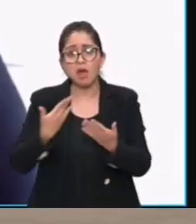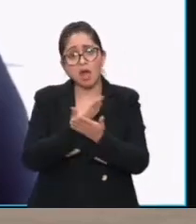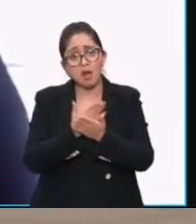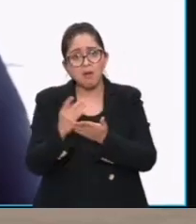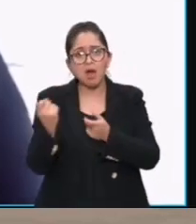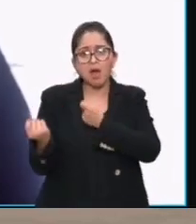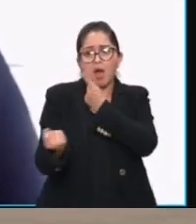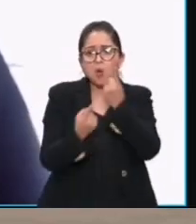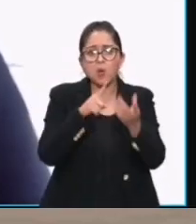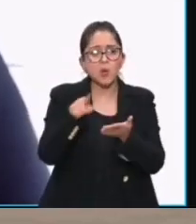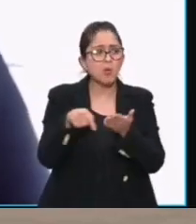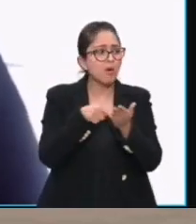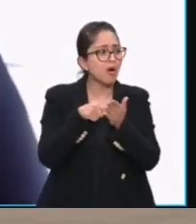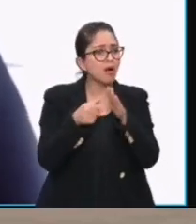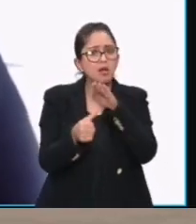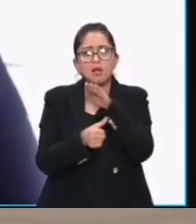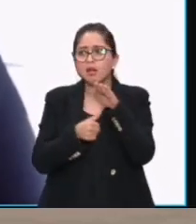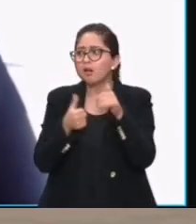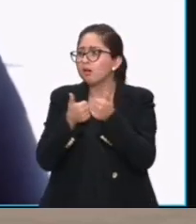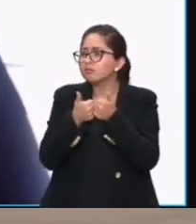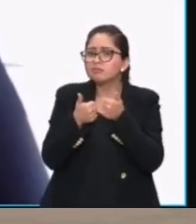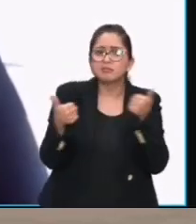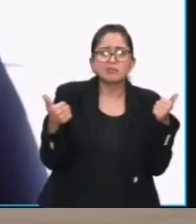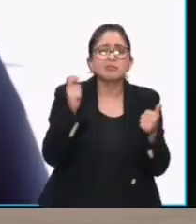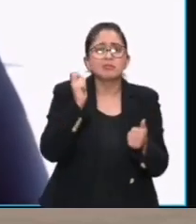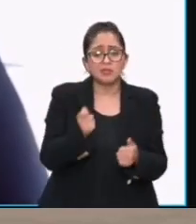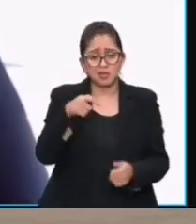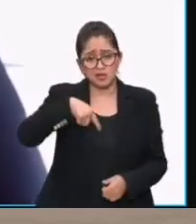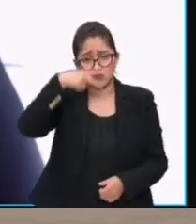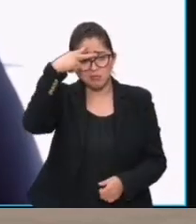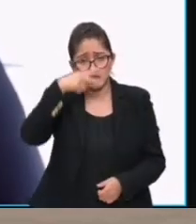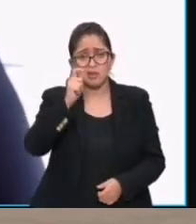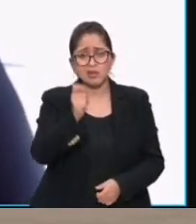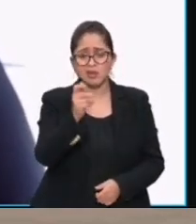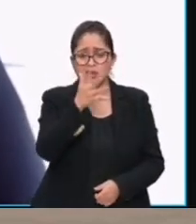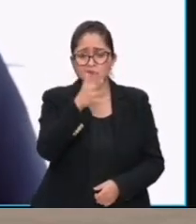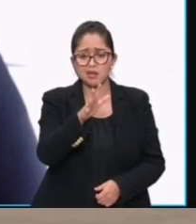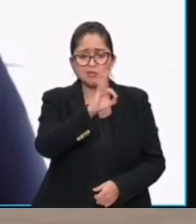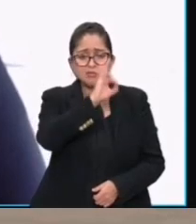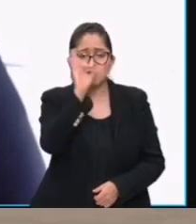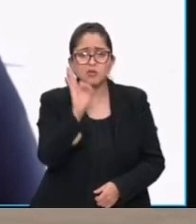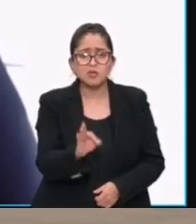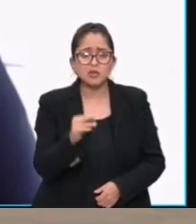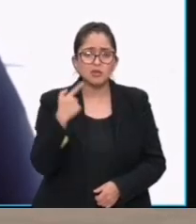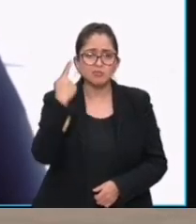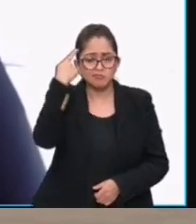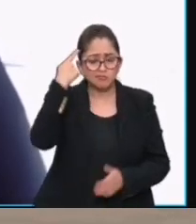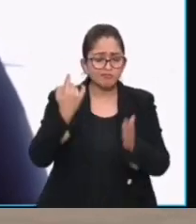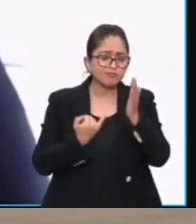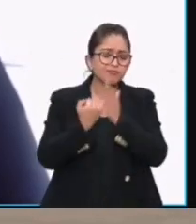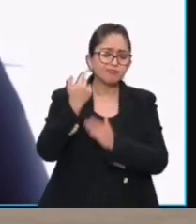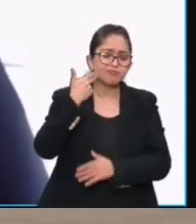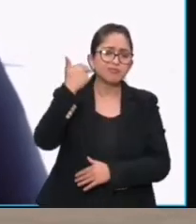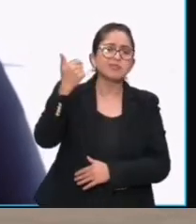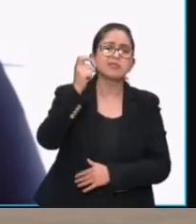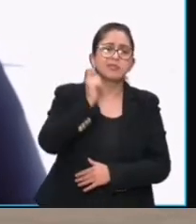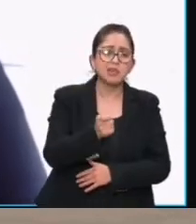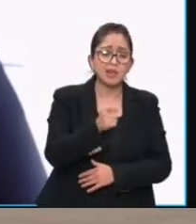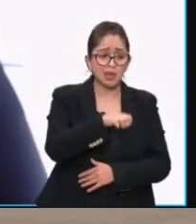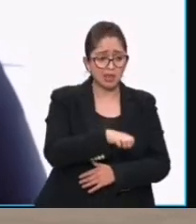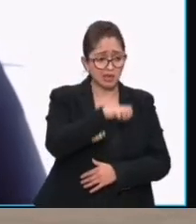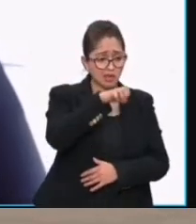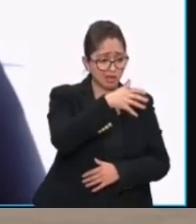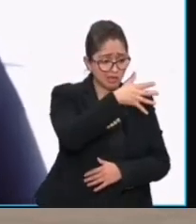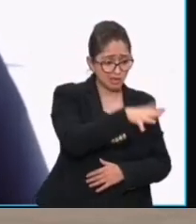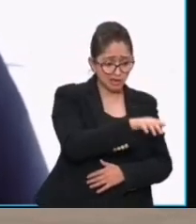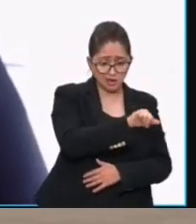en algunos lugares, que produce que en nuestro país el 10% de los suicidios se den entre menores de entre 10 y